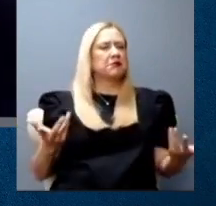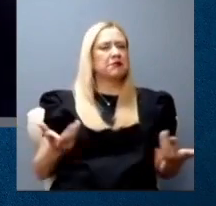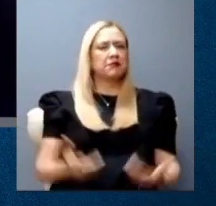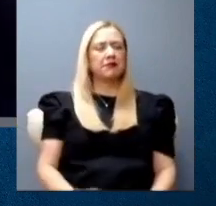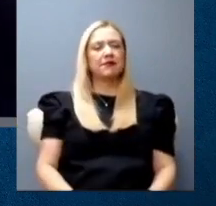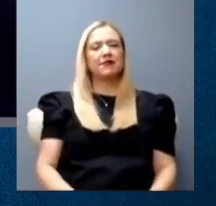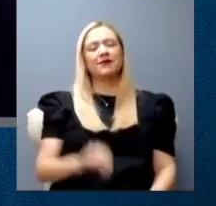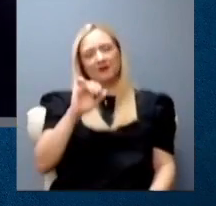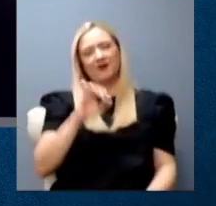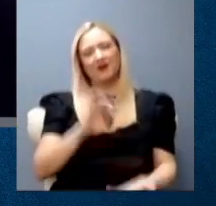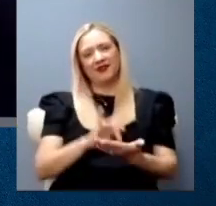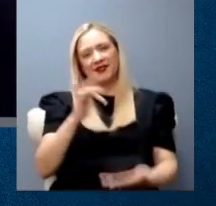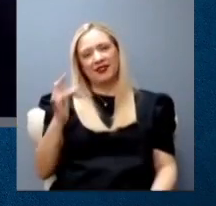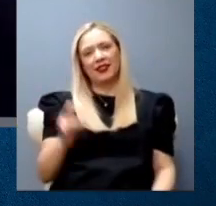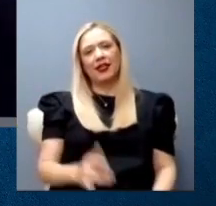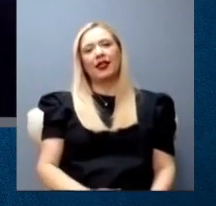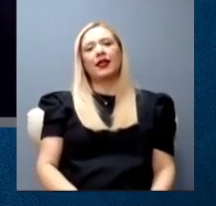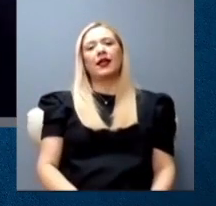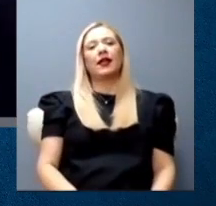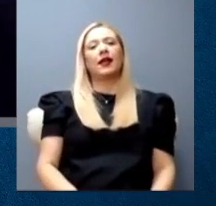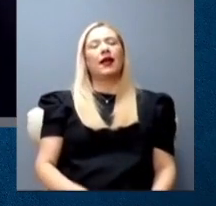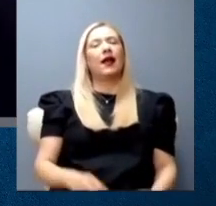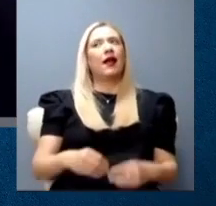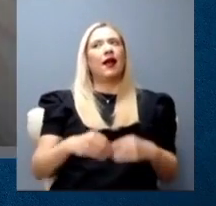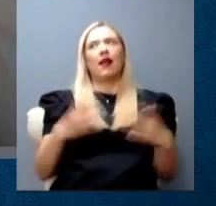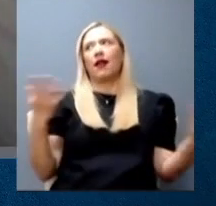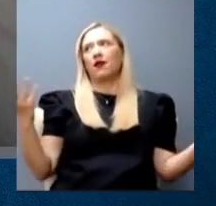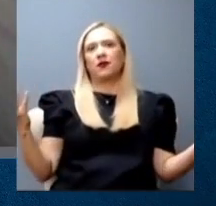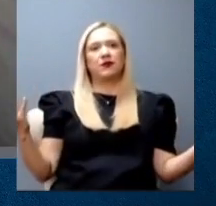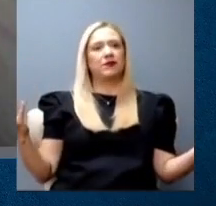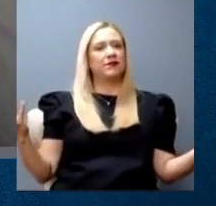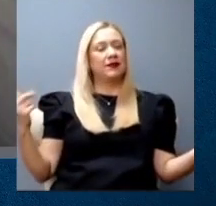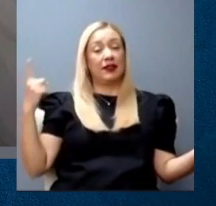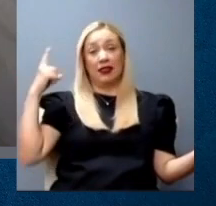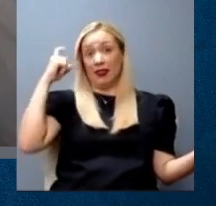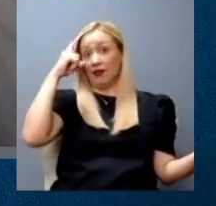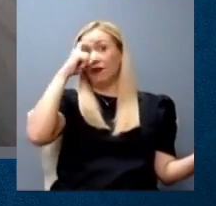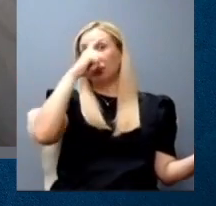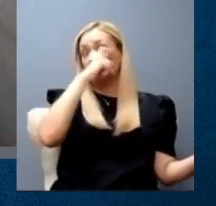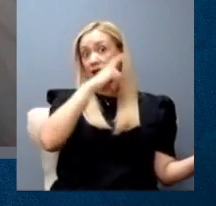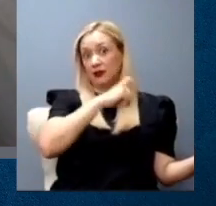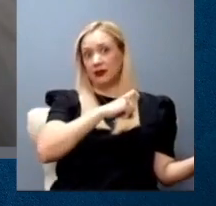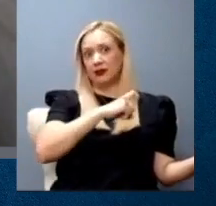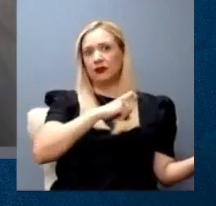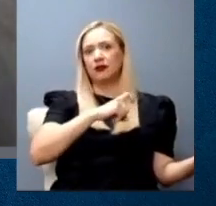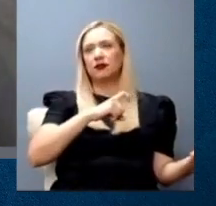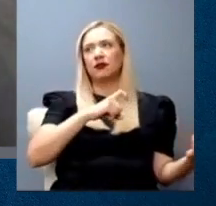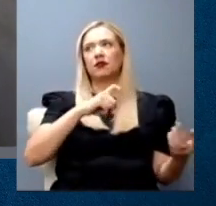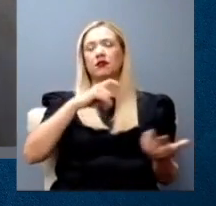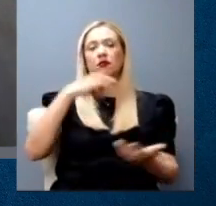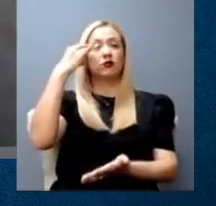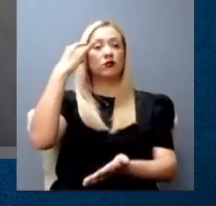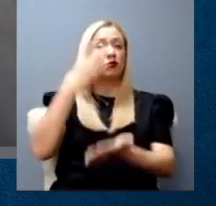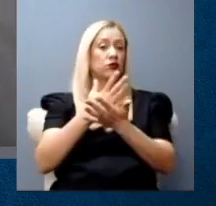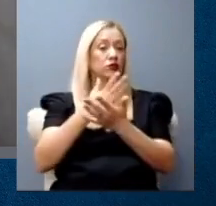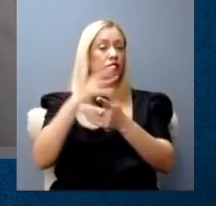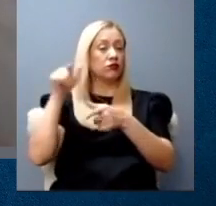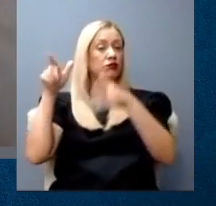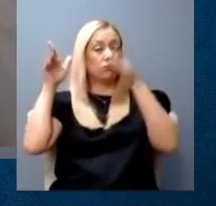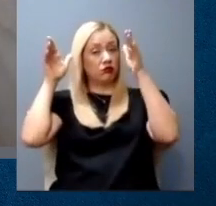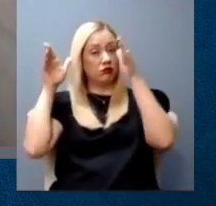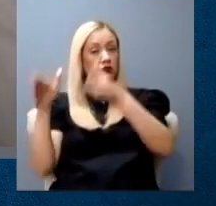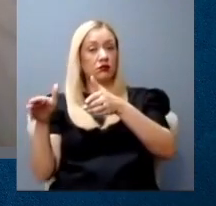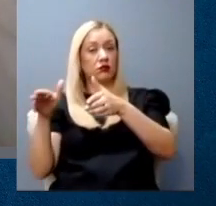Gracias. Bueno, se trata desde luego de un proceso complejo, no solo en específico para todas